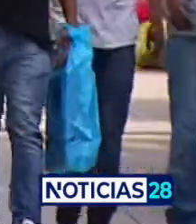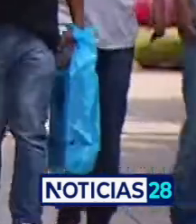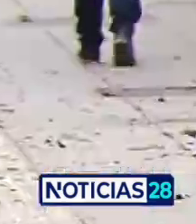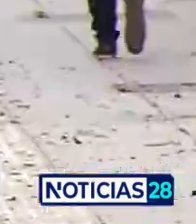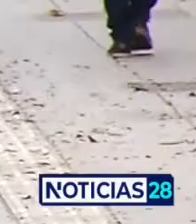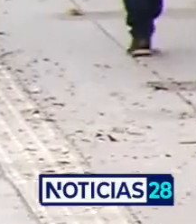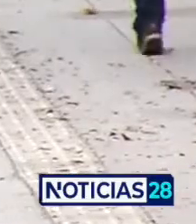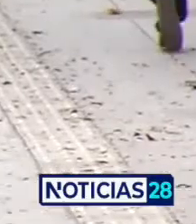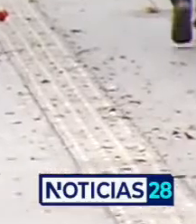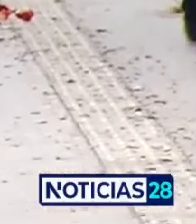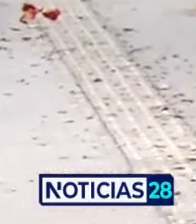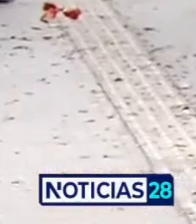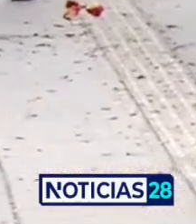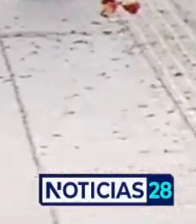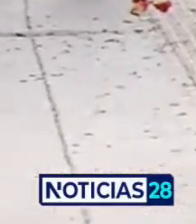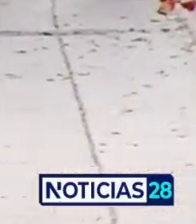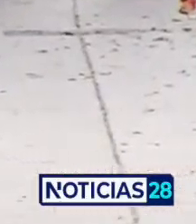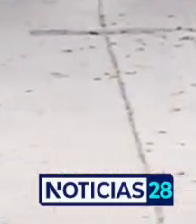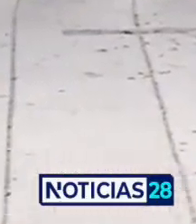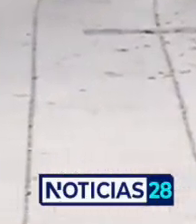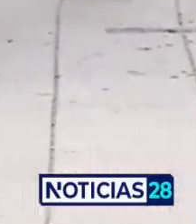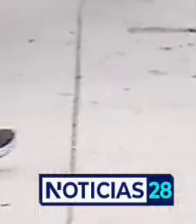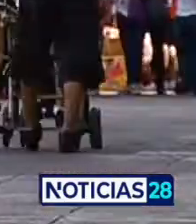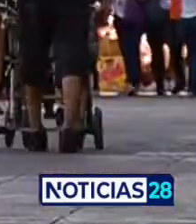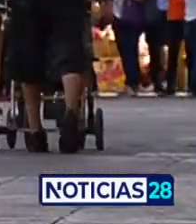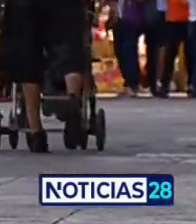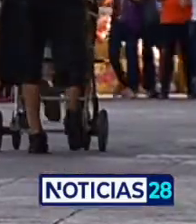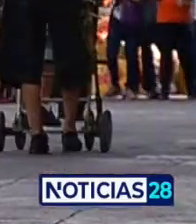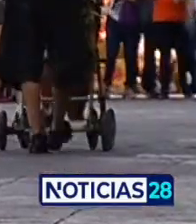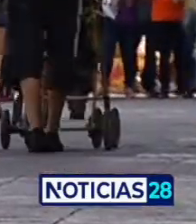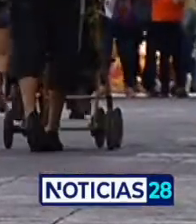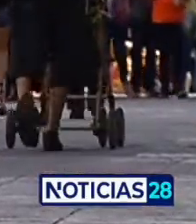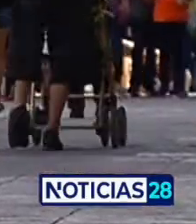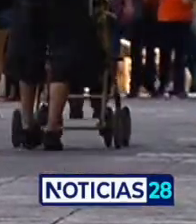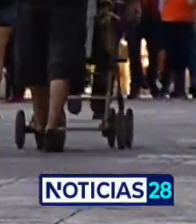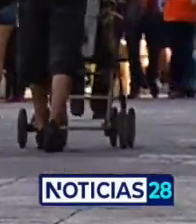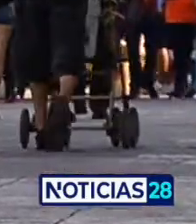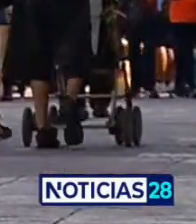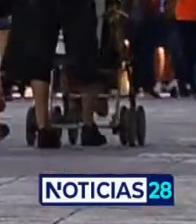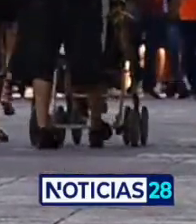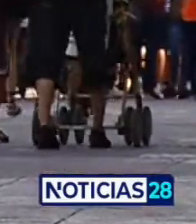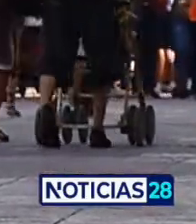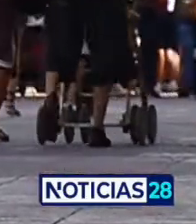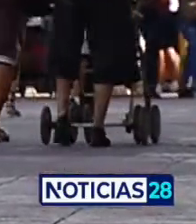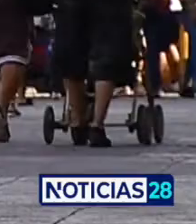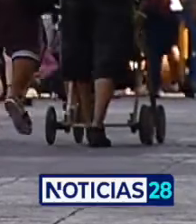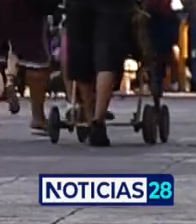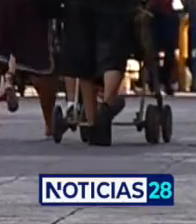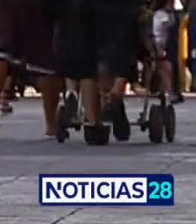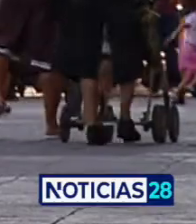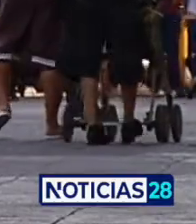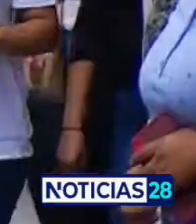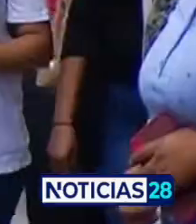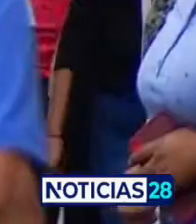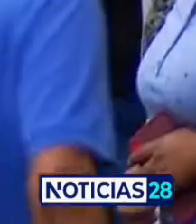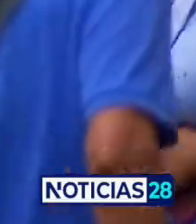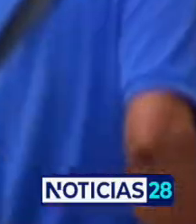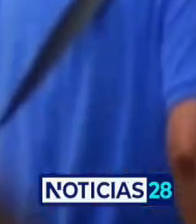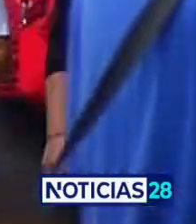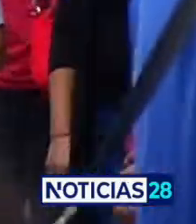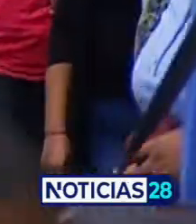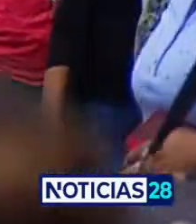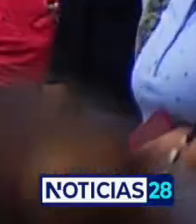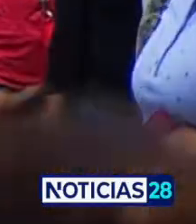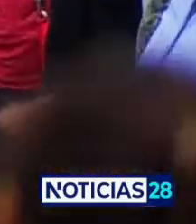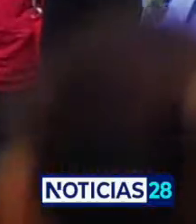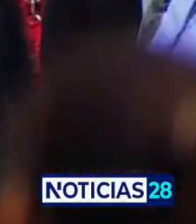65 pacientes menores de 18 años con enfermedades relacionadas a obesidad inmunosupresión enfermedad renal crónica